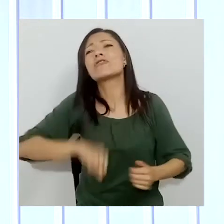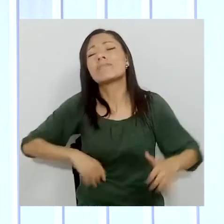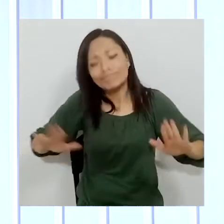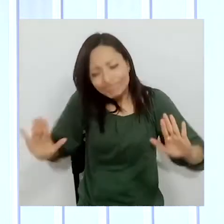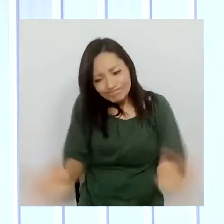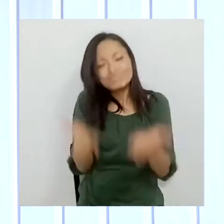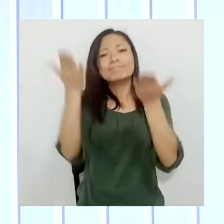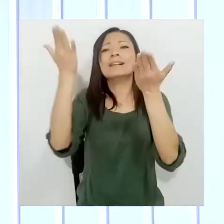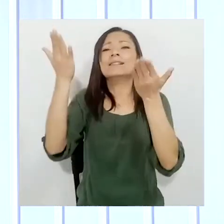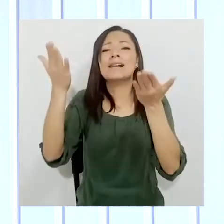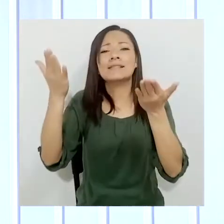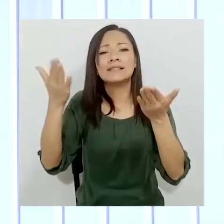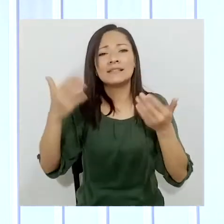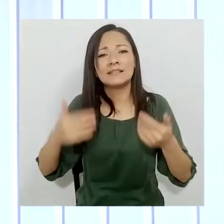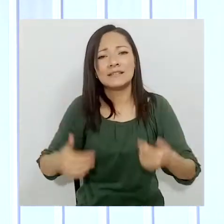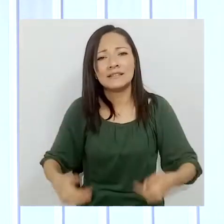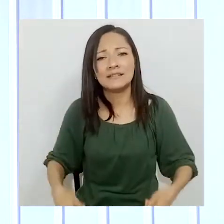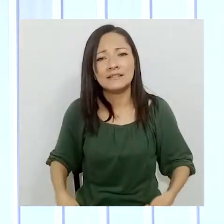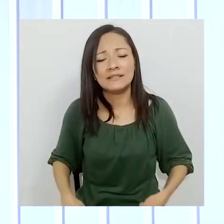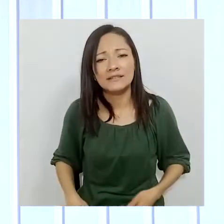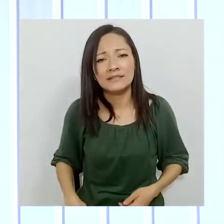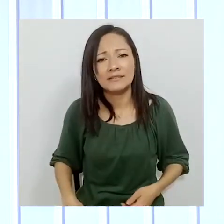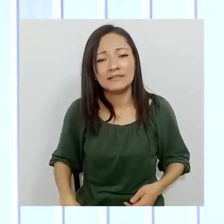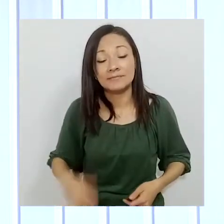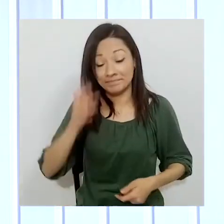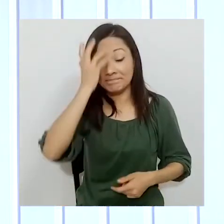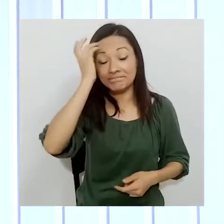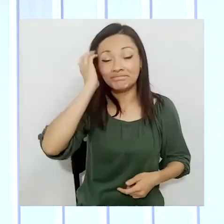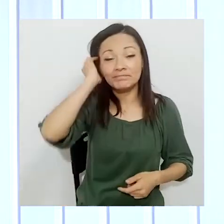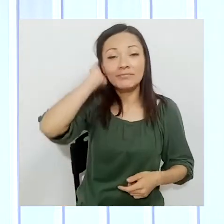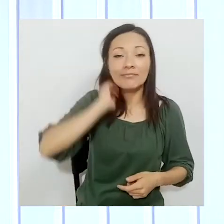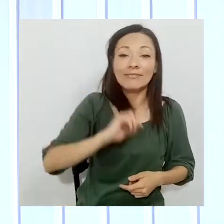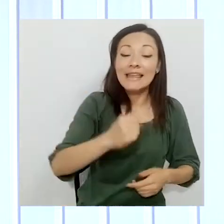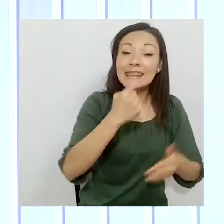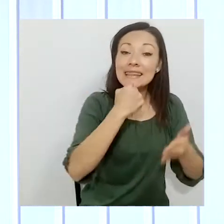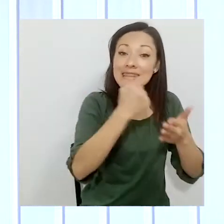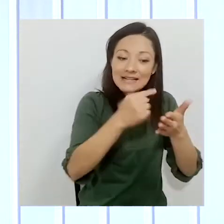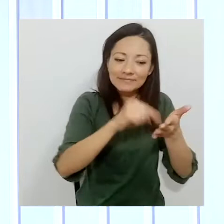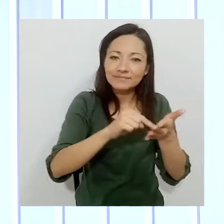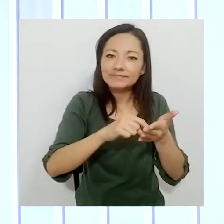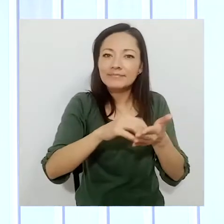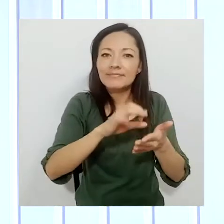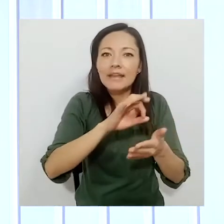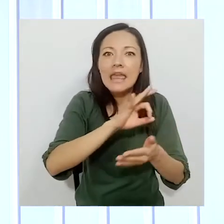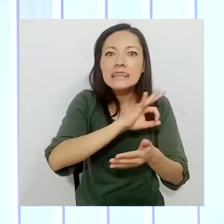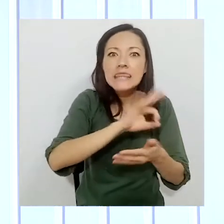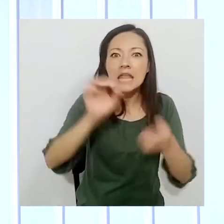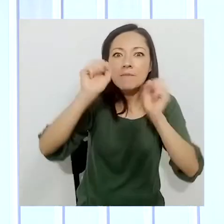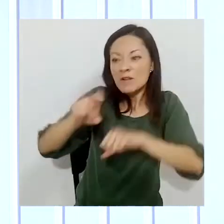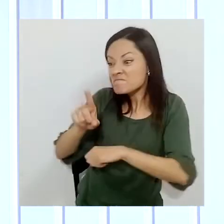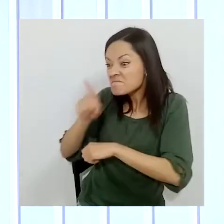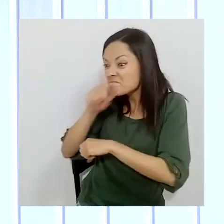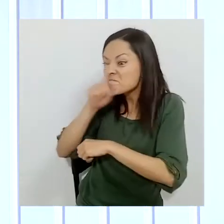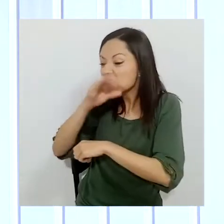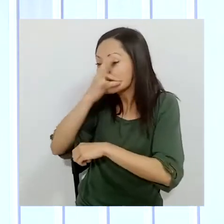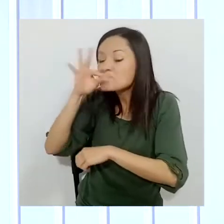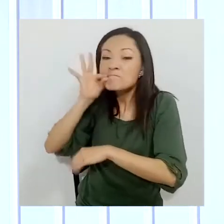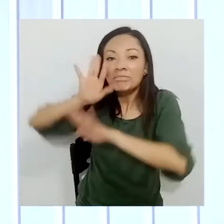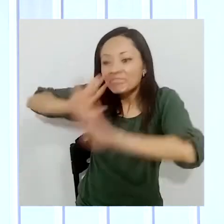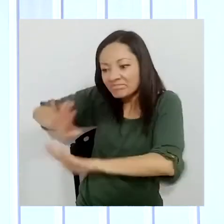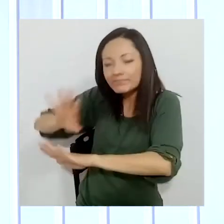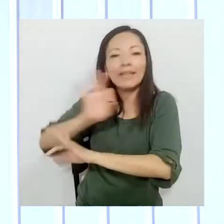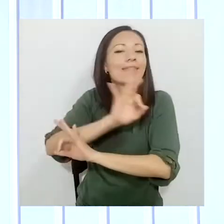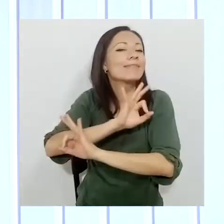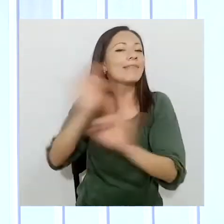Señor, levántame. Dice que nadie pudo callar a este hombre en su